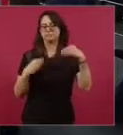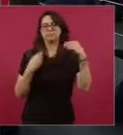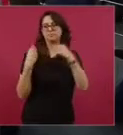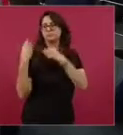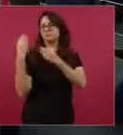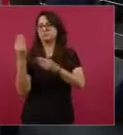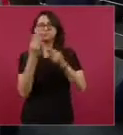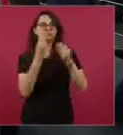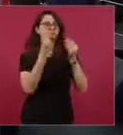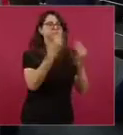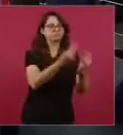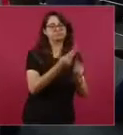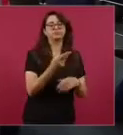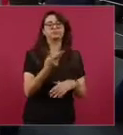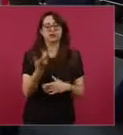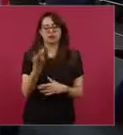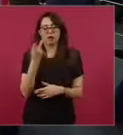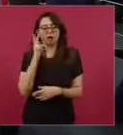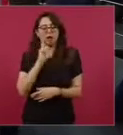o sea